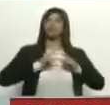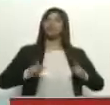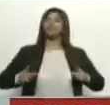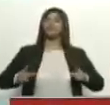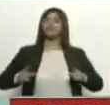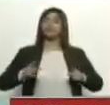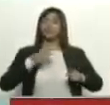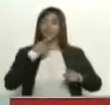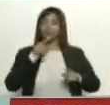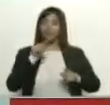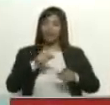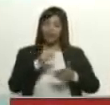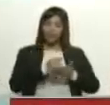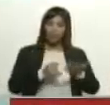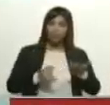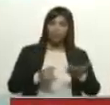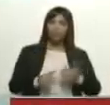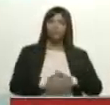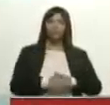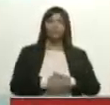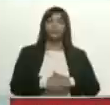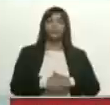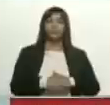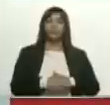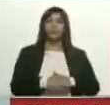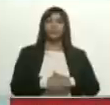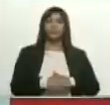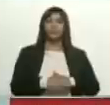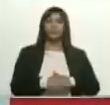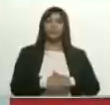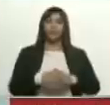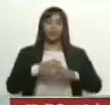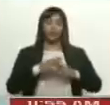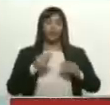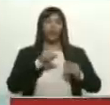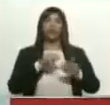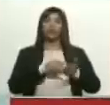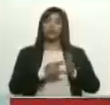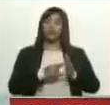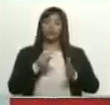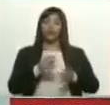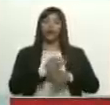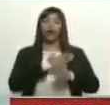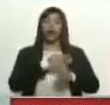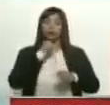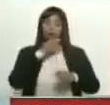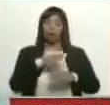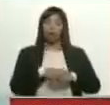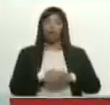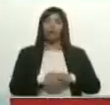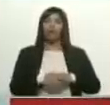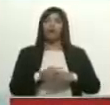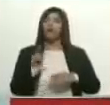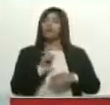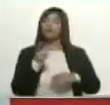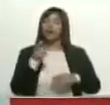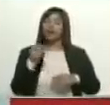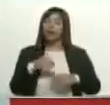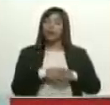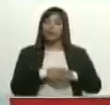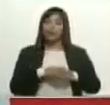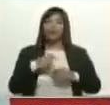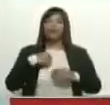Y cuando tú vas al registro, cuando tú vas a todo lo que implica su antecedente académico, ni siquiera tiene